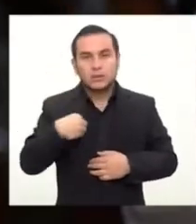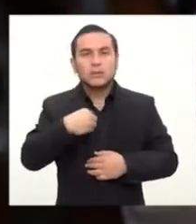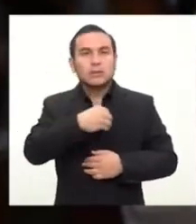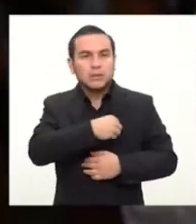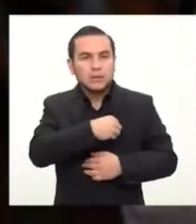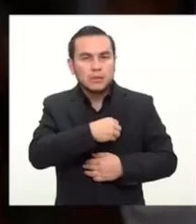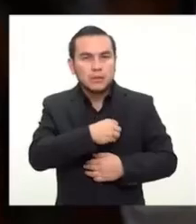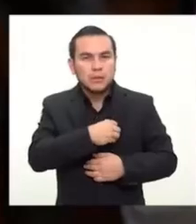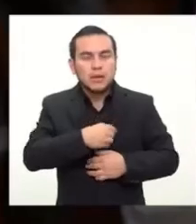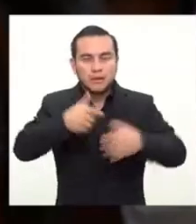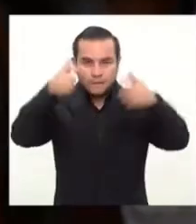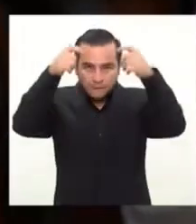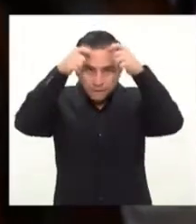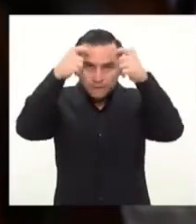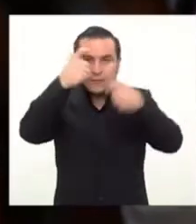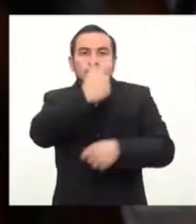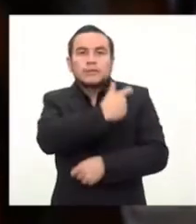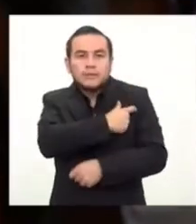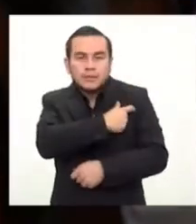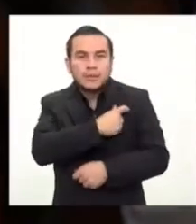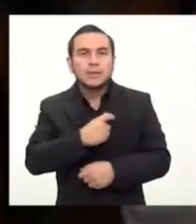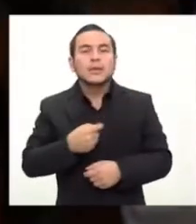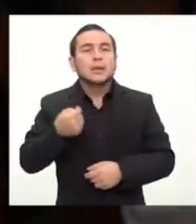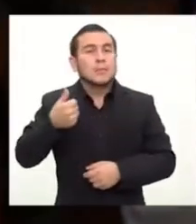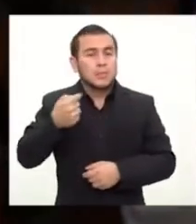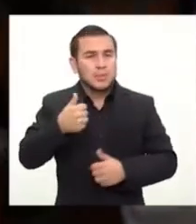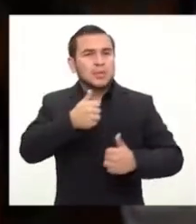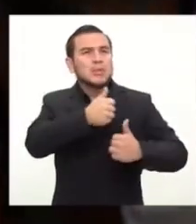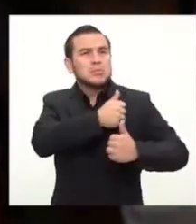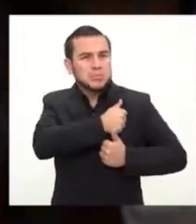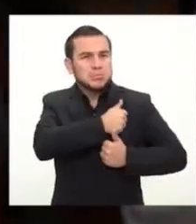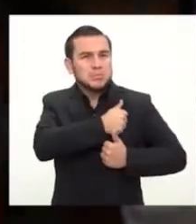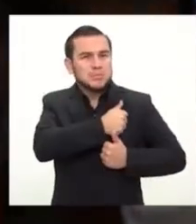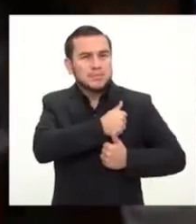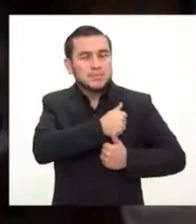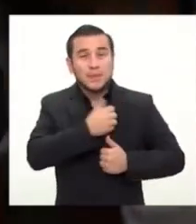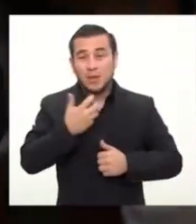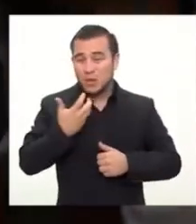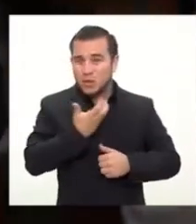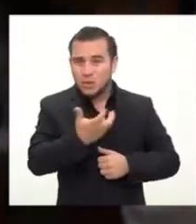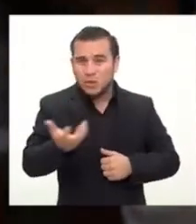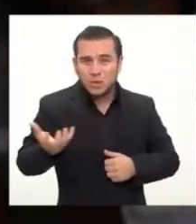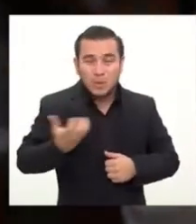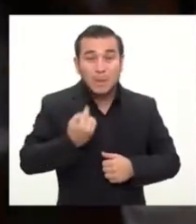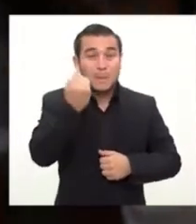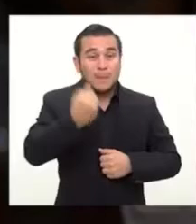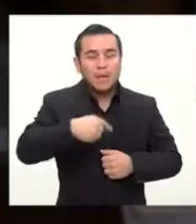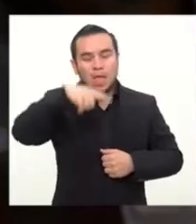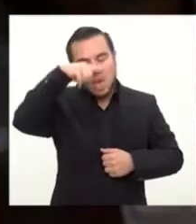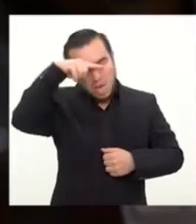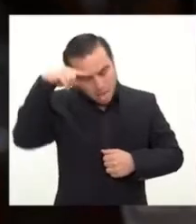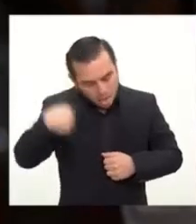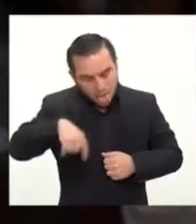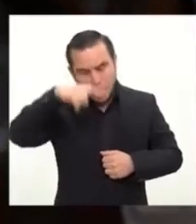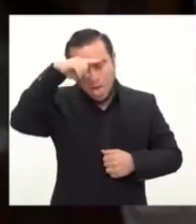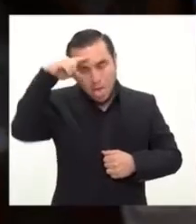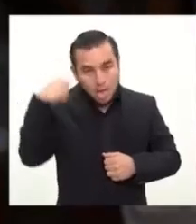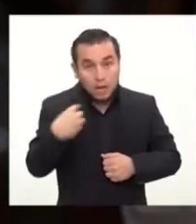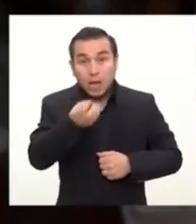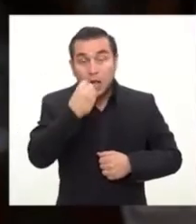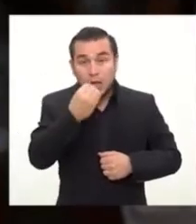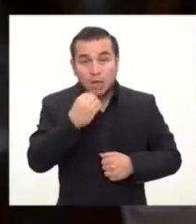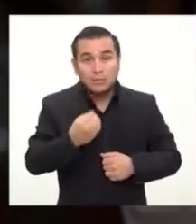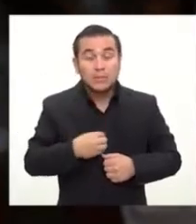médicos de nuestro personal de enfermería de nuestros policías de nuestros soldados de nuestra gente que está trabajando arduamente para llevar la